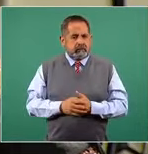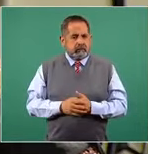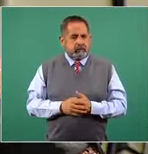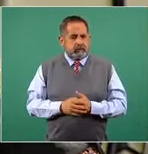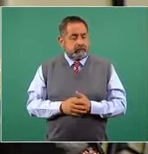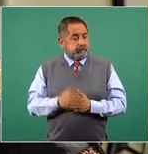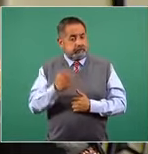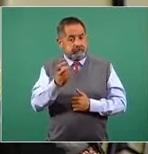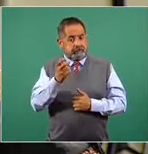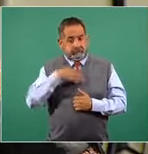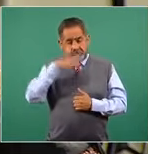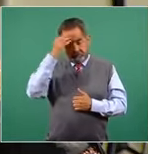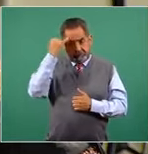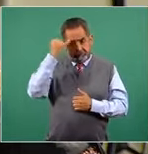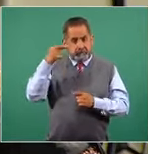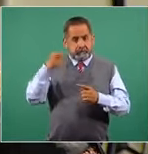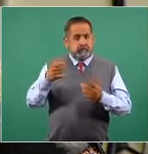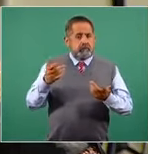En ese sentido,